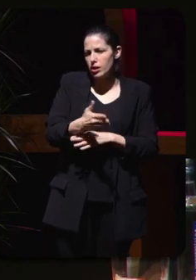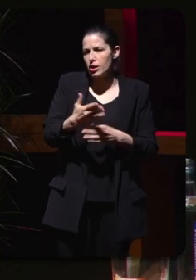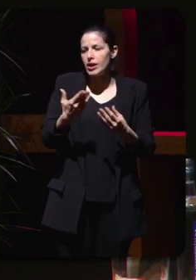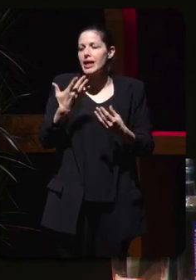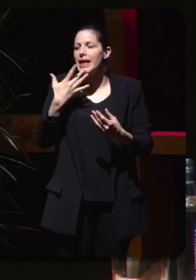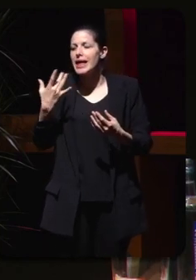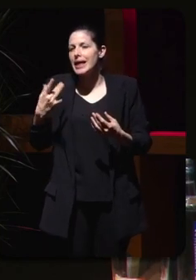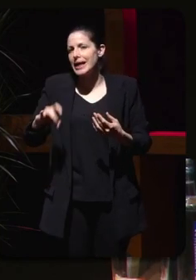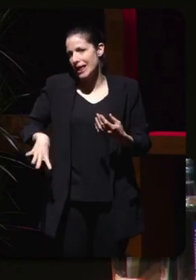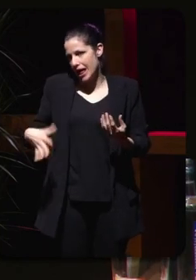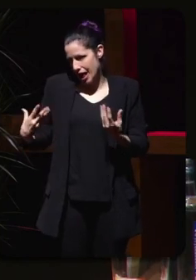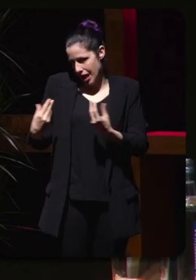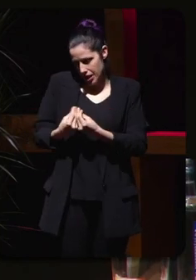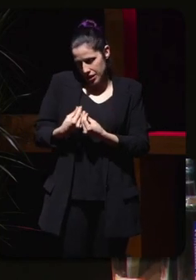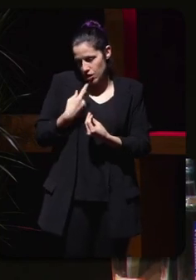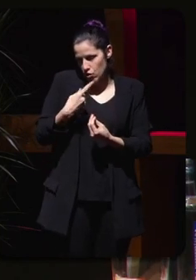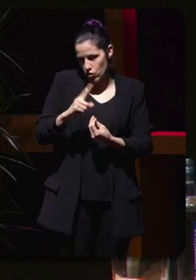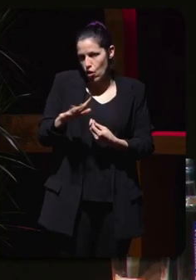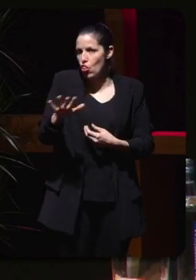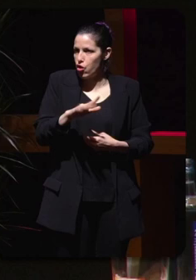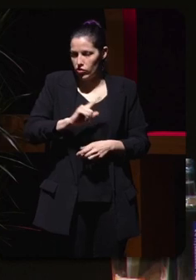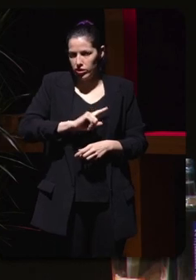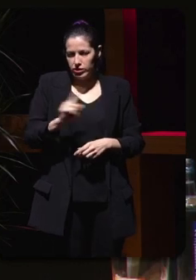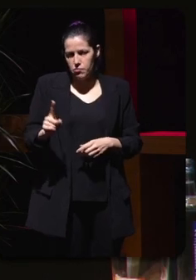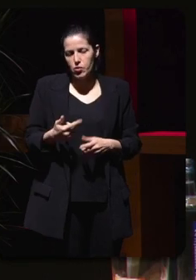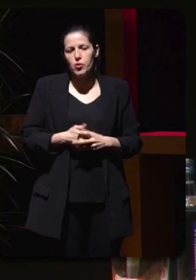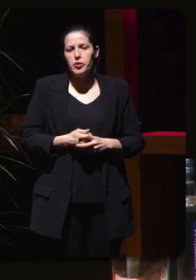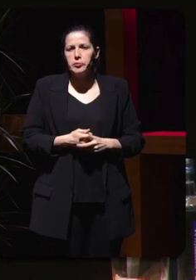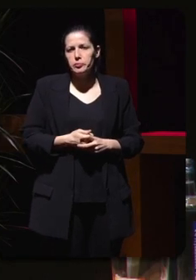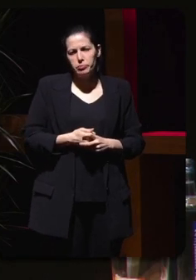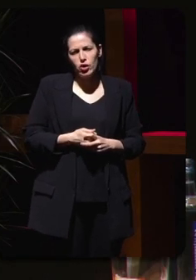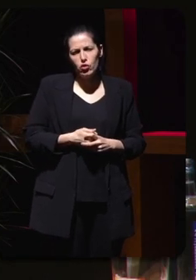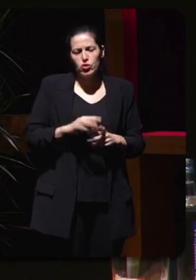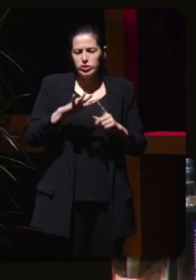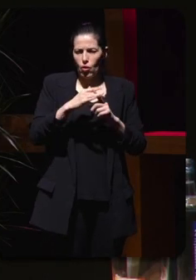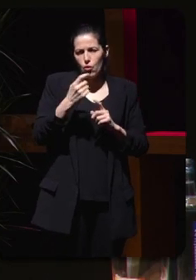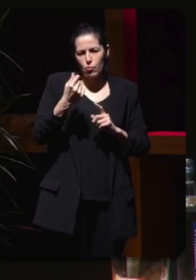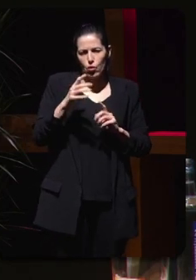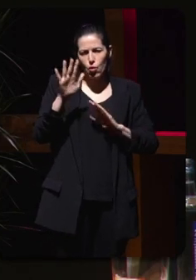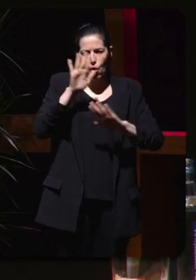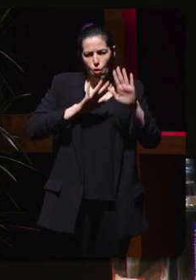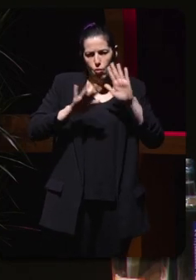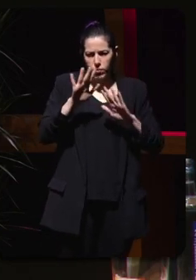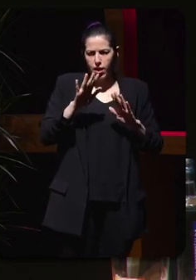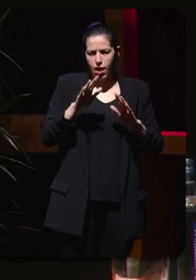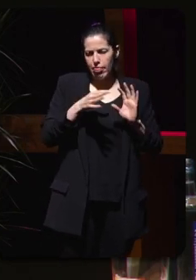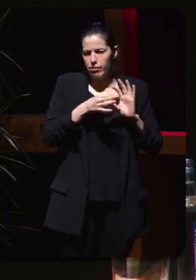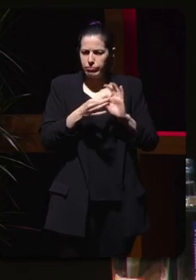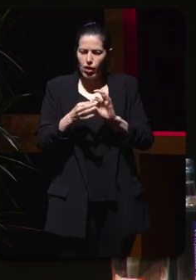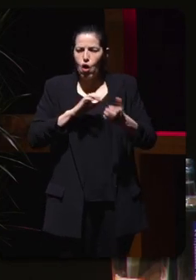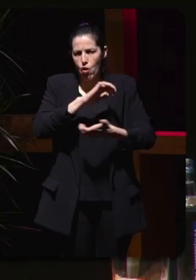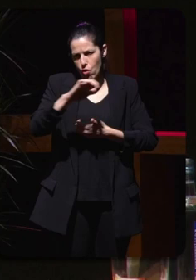dónde, pero bueno, una cobertura complicada, y en fin, de conflicto, etcétera, Y bueno,